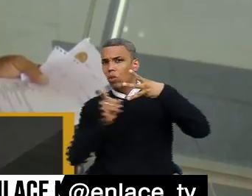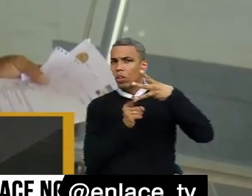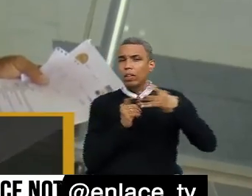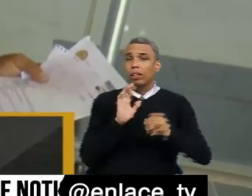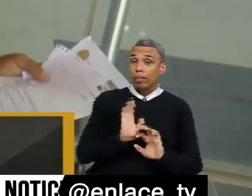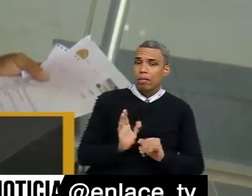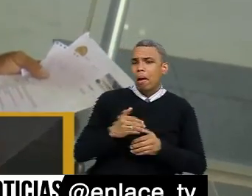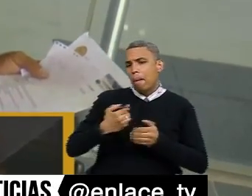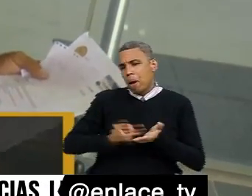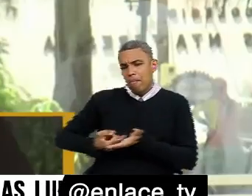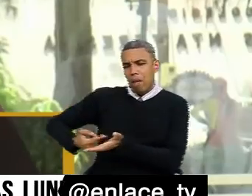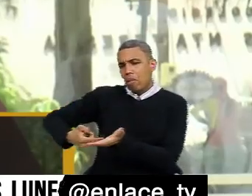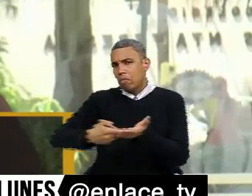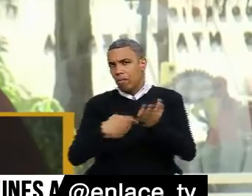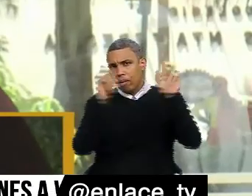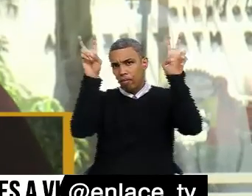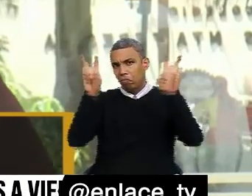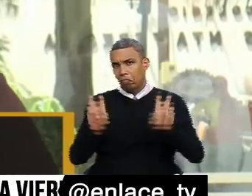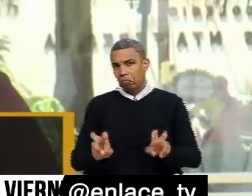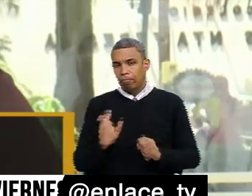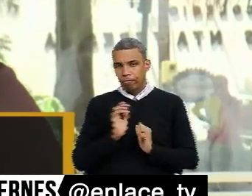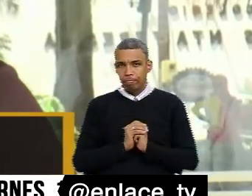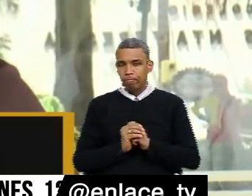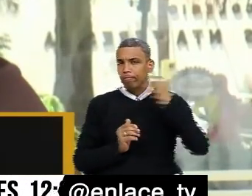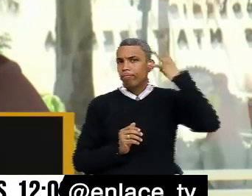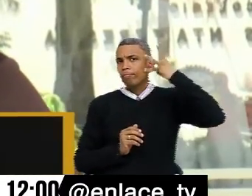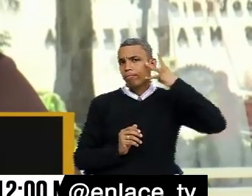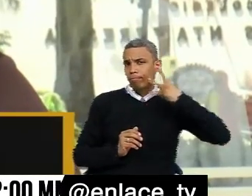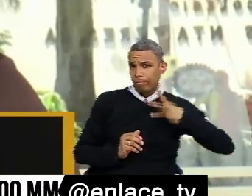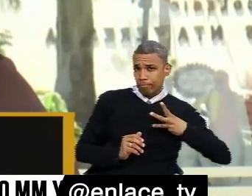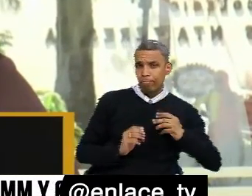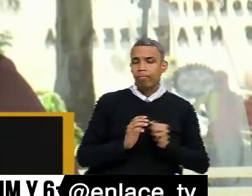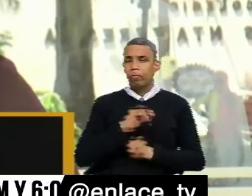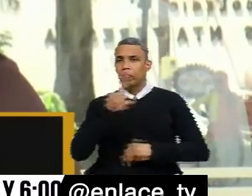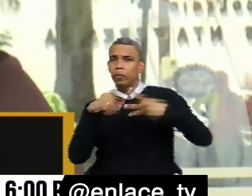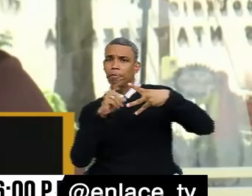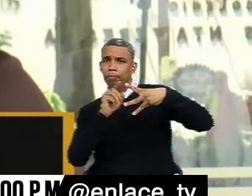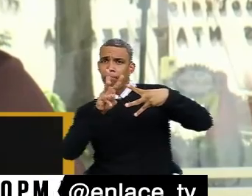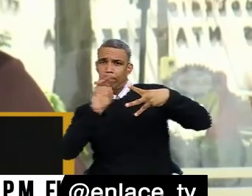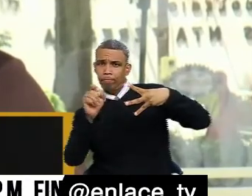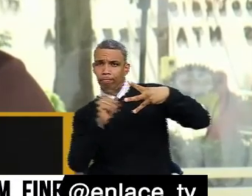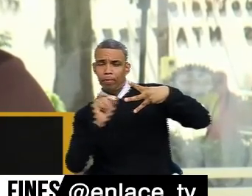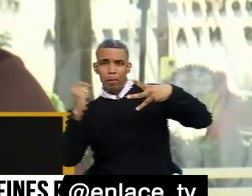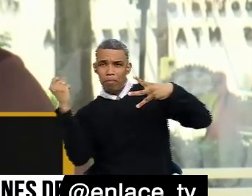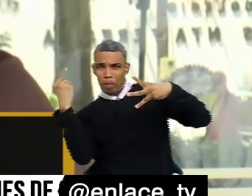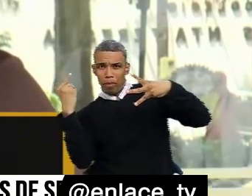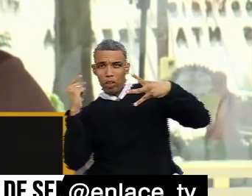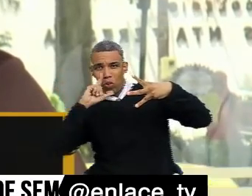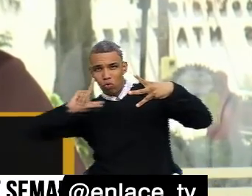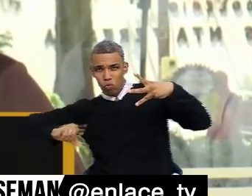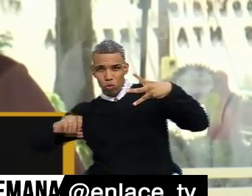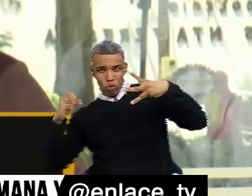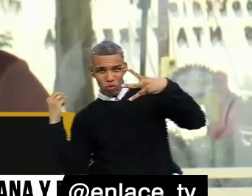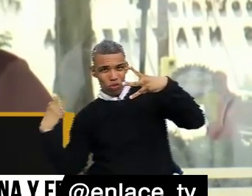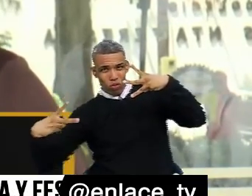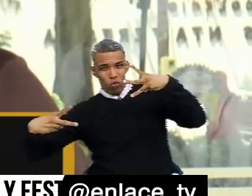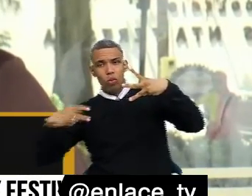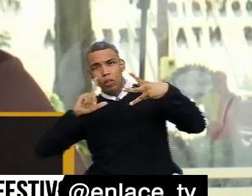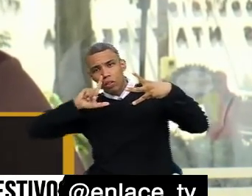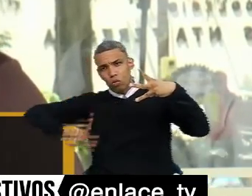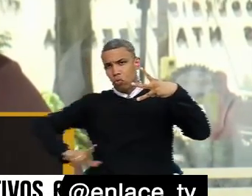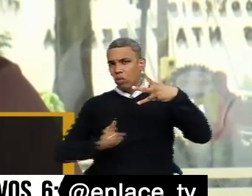y honorarios. La agenda incluye 3 días, el 30, el 1, el 2 y el 3, 4 días. Temas así como